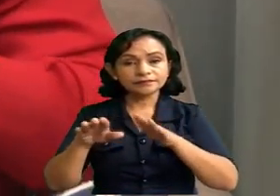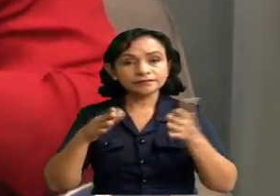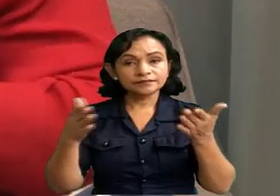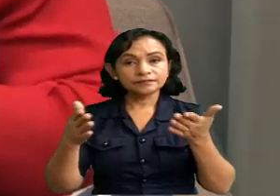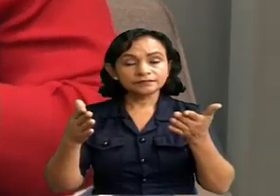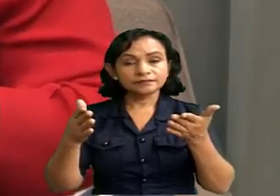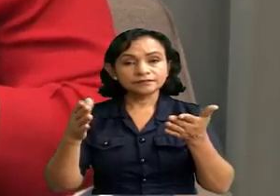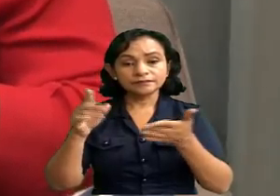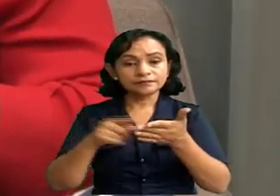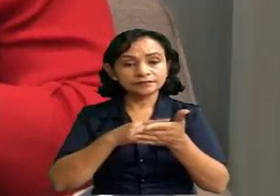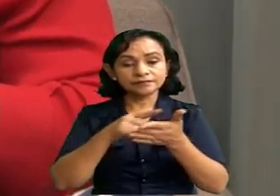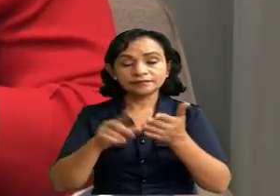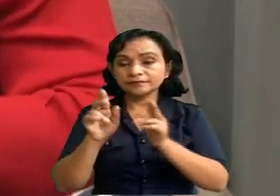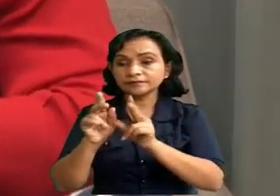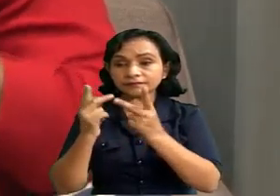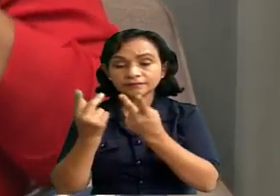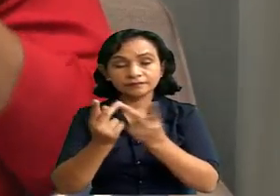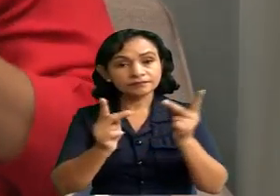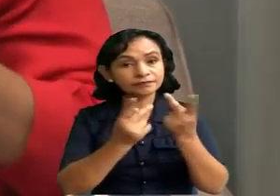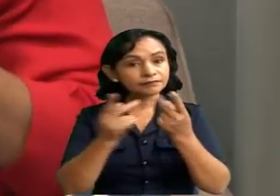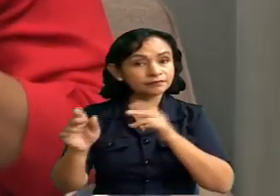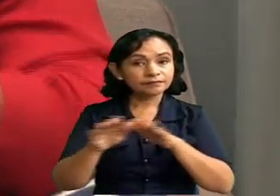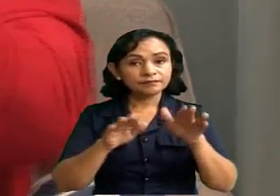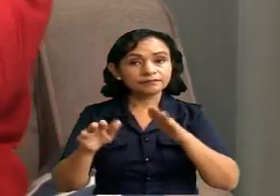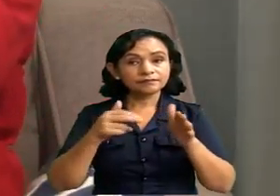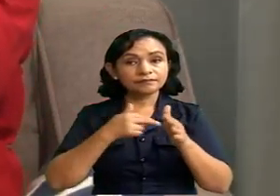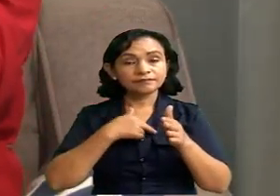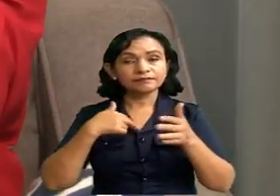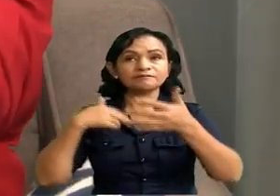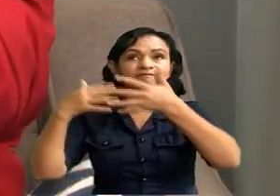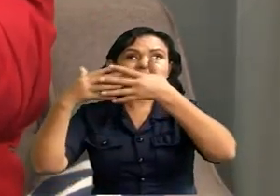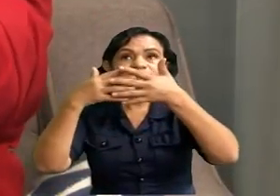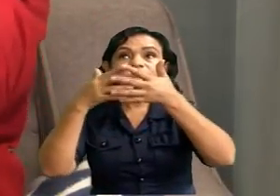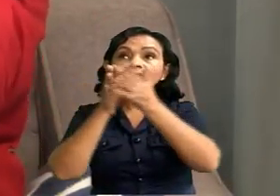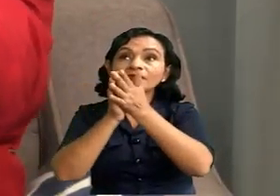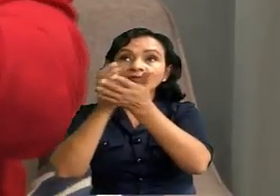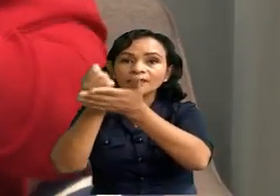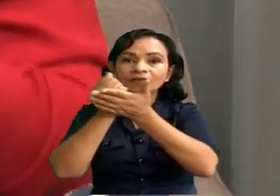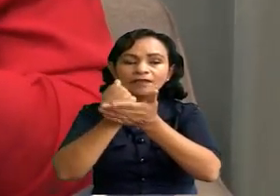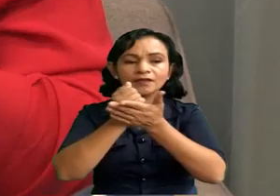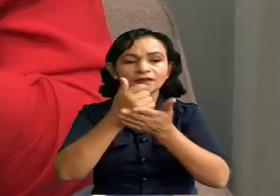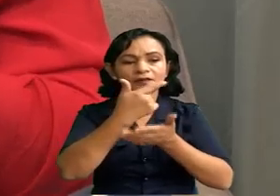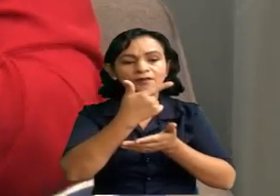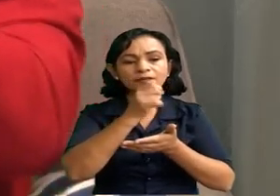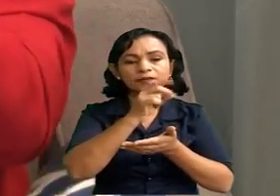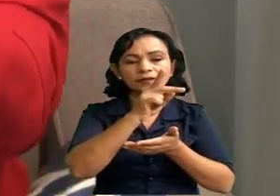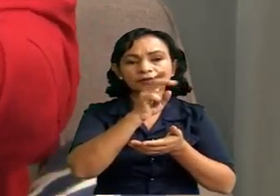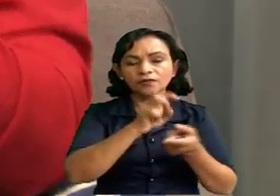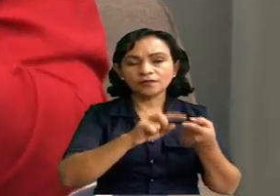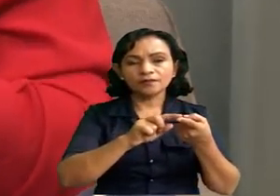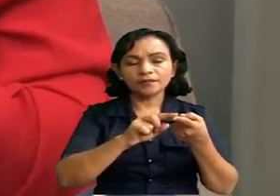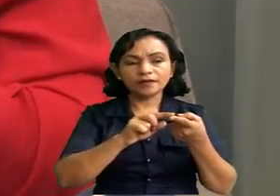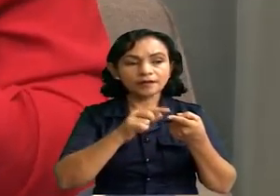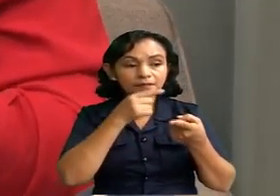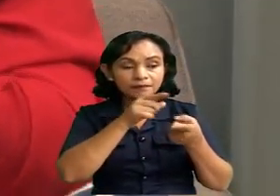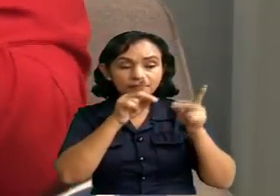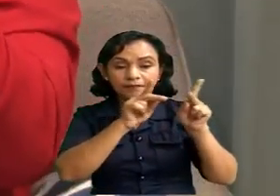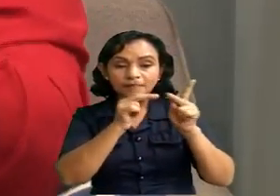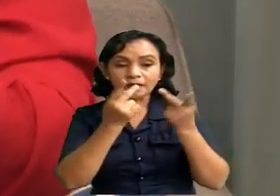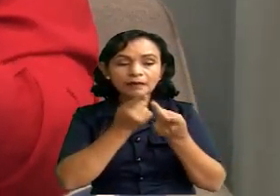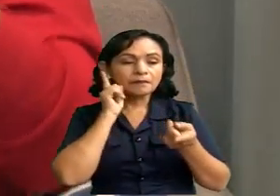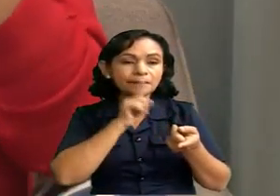ya no pueden ganar elecciones en nuestros pueblos. Entonces recurren al imperio para dar golpes de Estado, para engañar a nuestros pueblos,